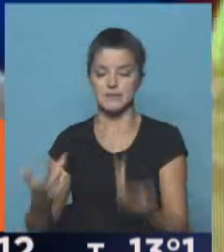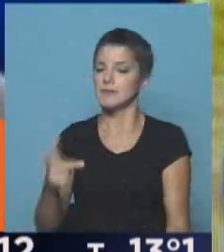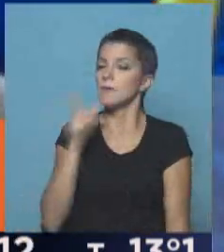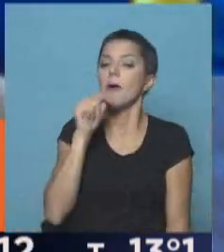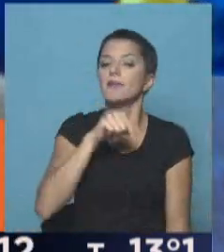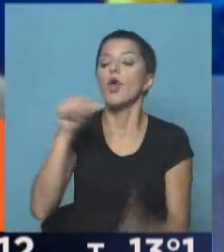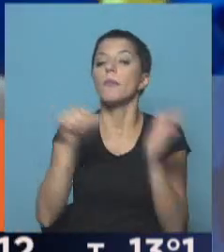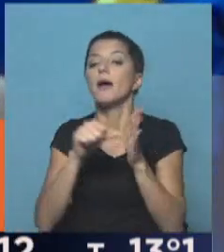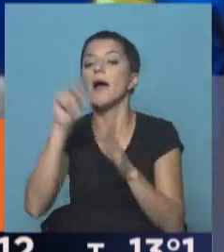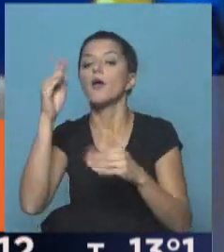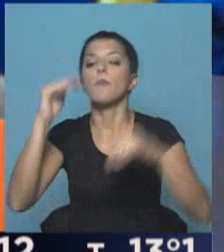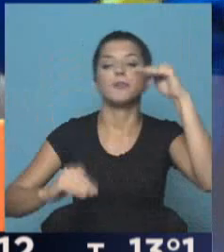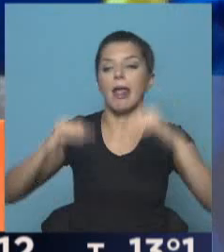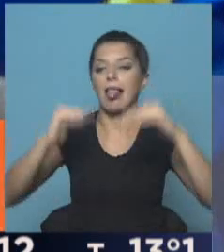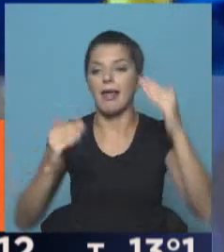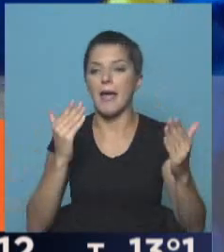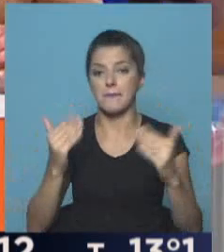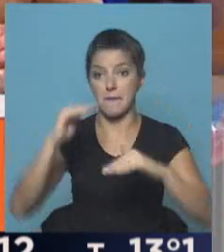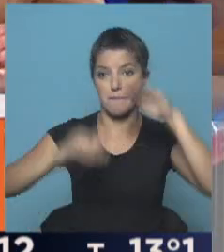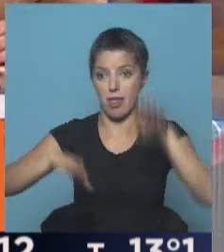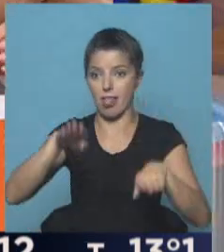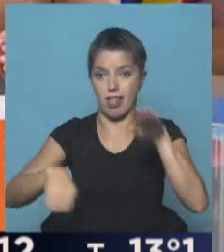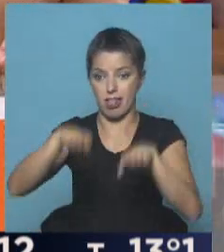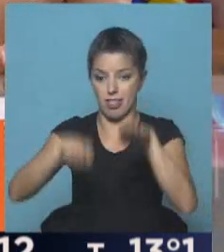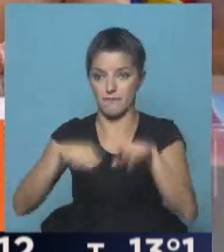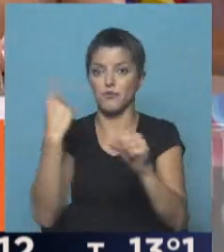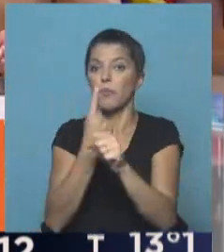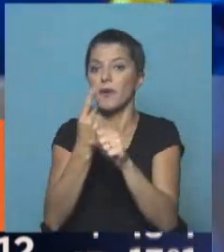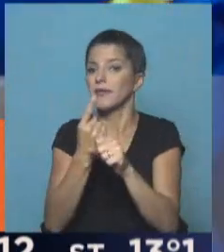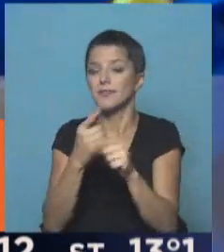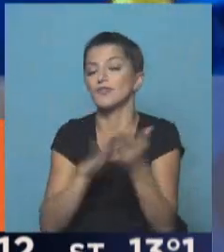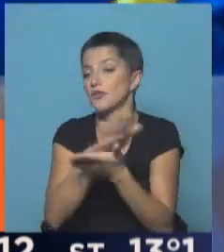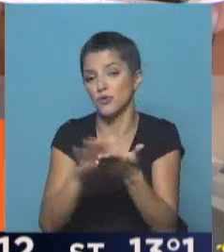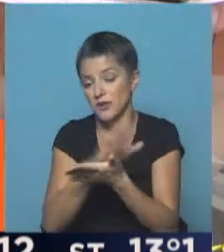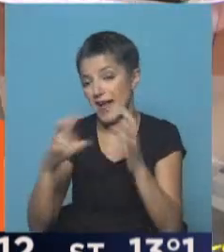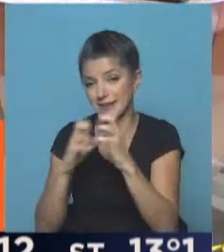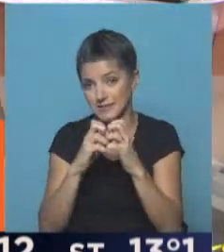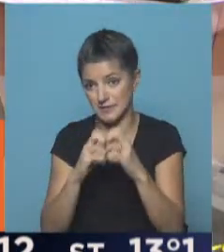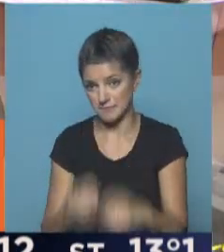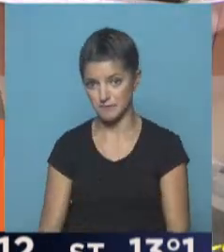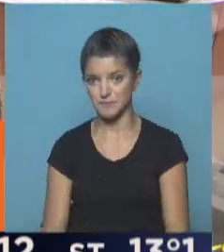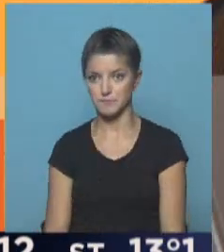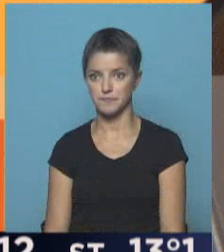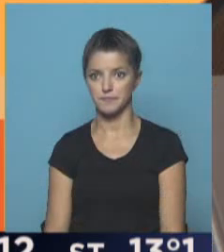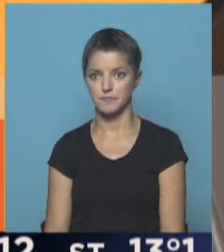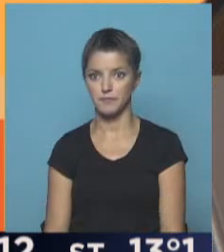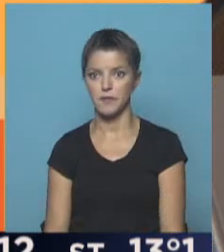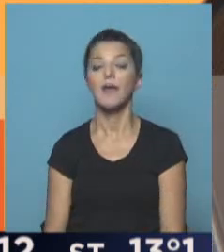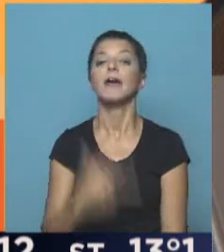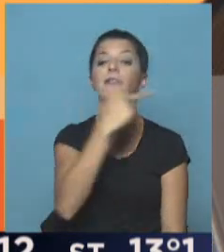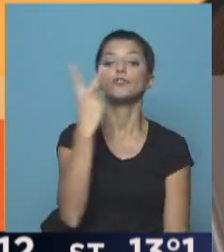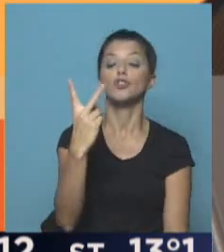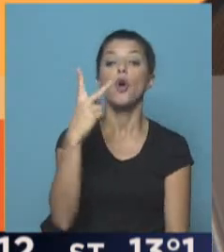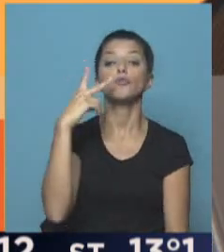está en un empate hegemónico. Por eso la situación de crisis sin desenlace que estamos viendo ahora. 11 de los 32